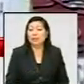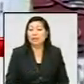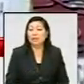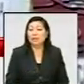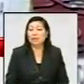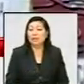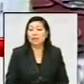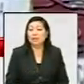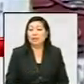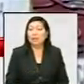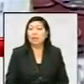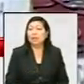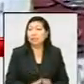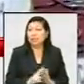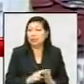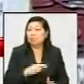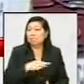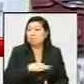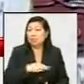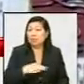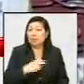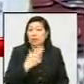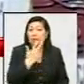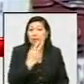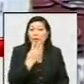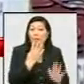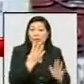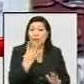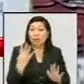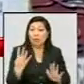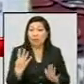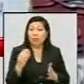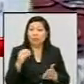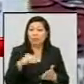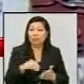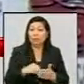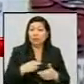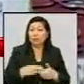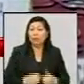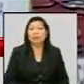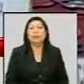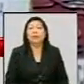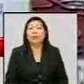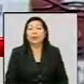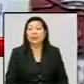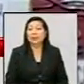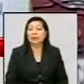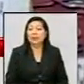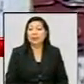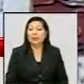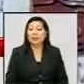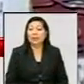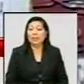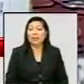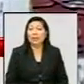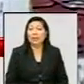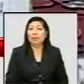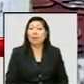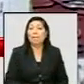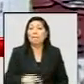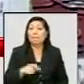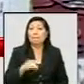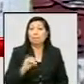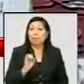En la resolución ministerial 399, que incorpora el producto Avastin al PNUME,